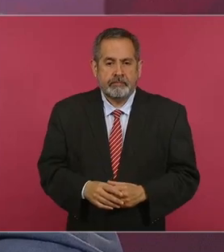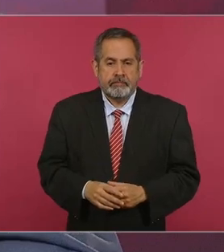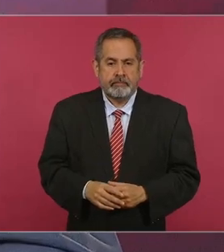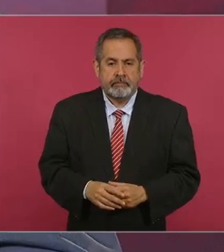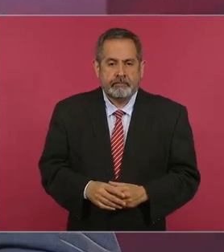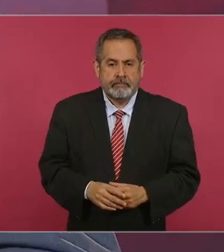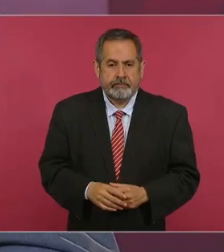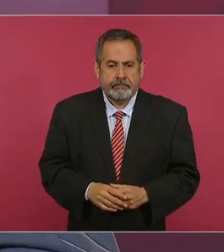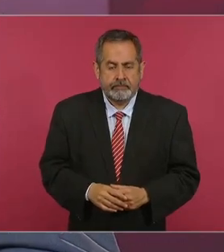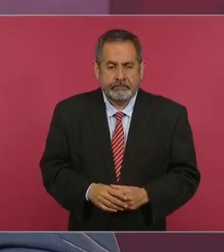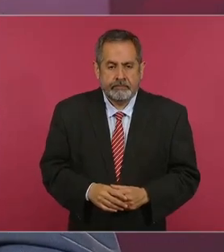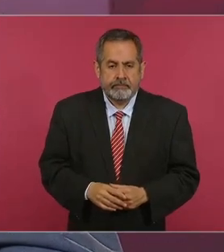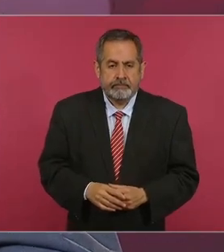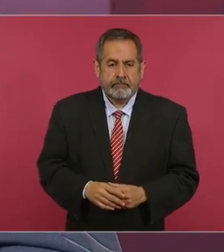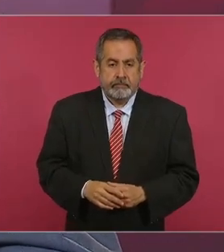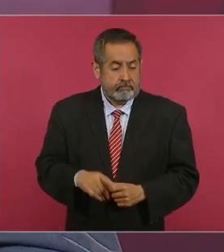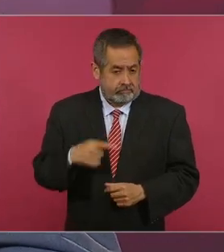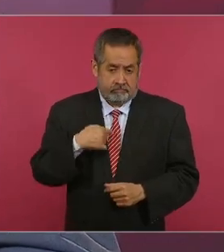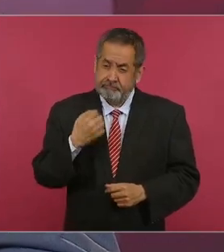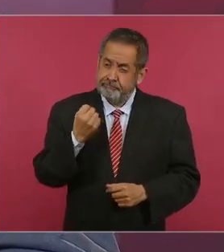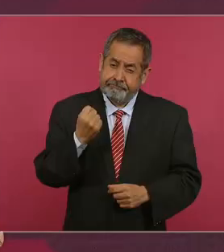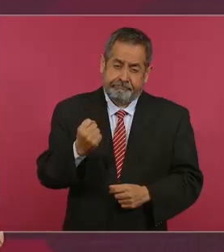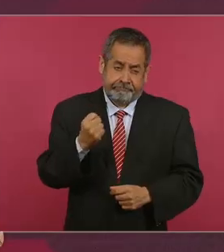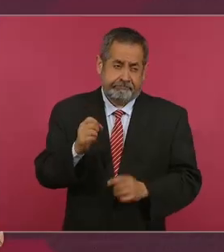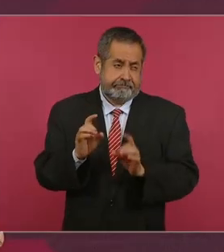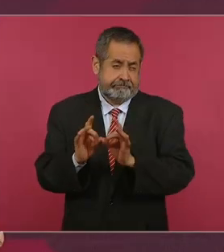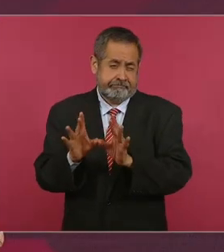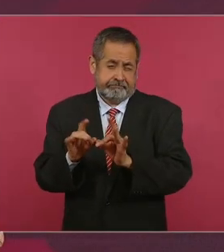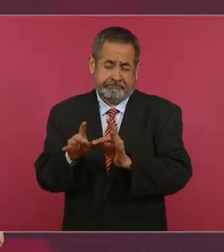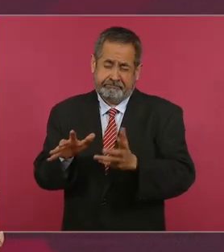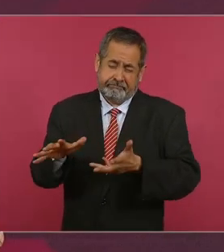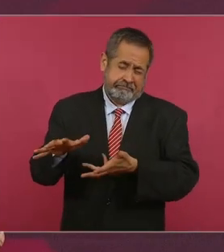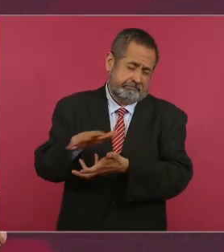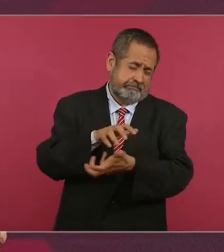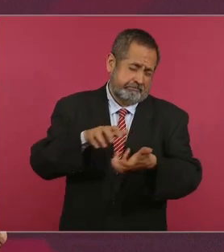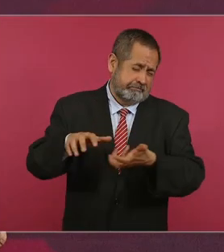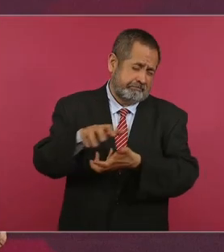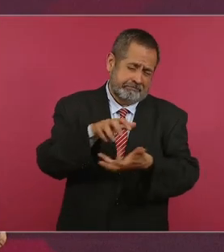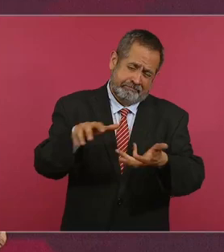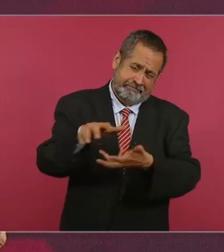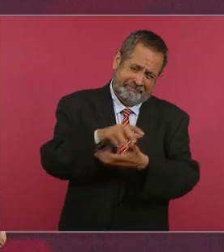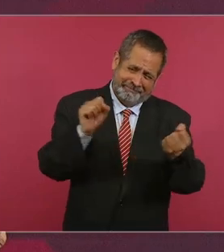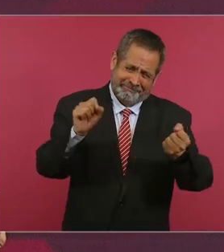muy fuerte, mucho, muy fuerte.